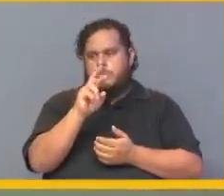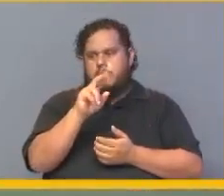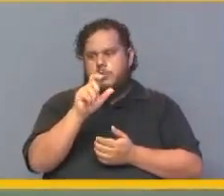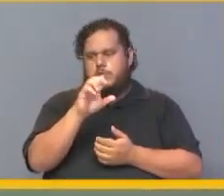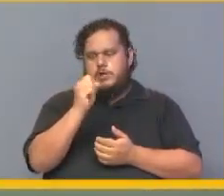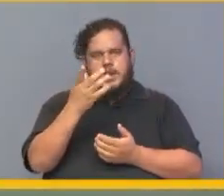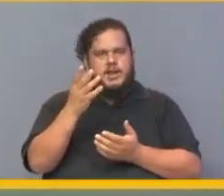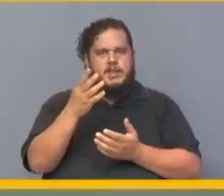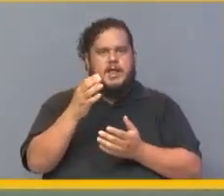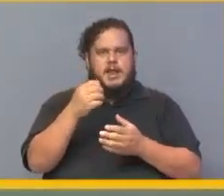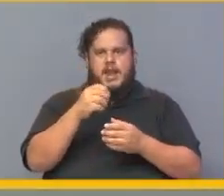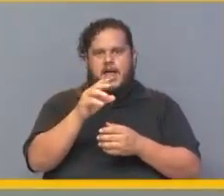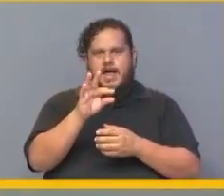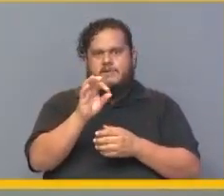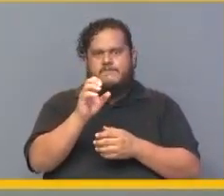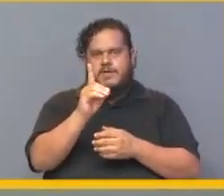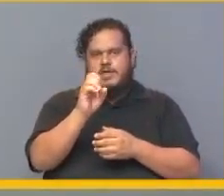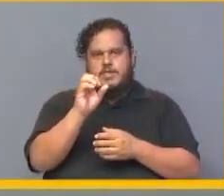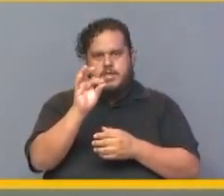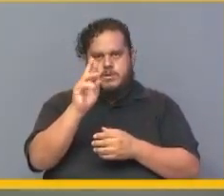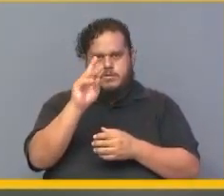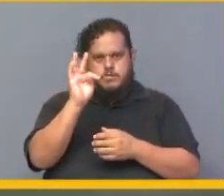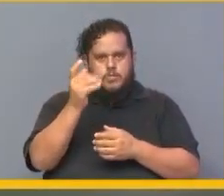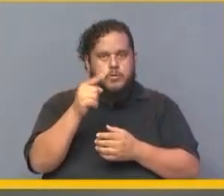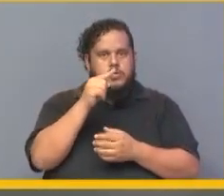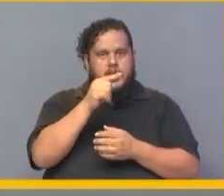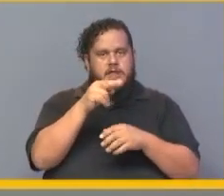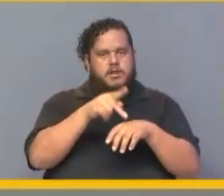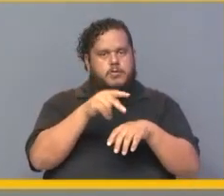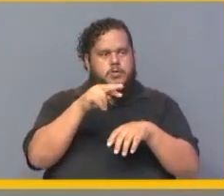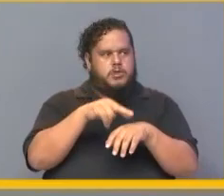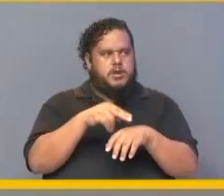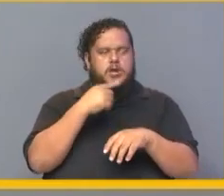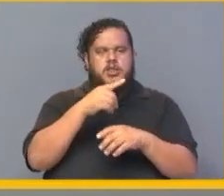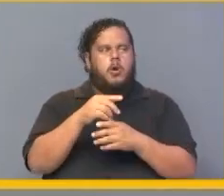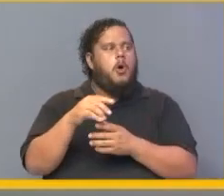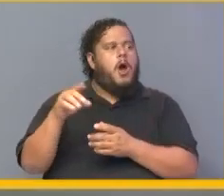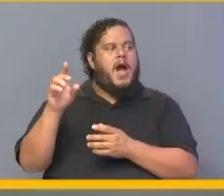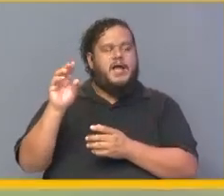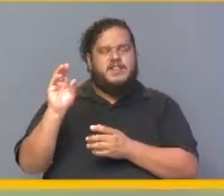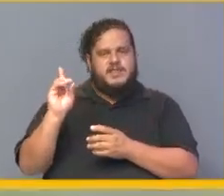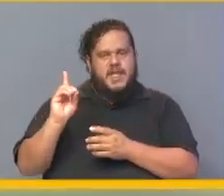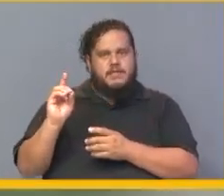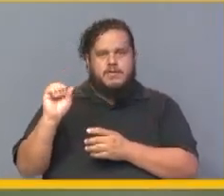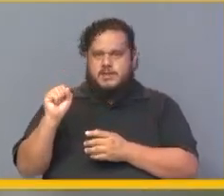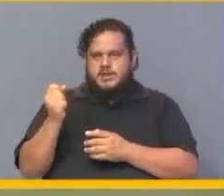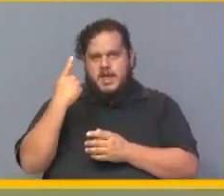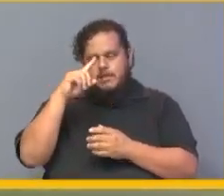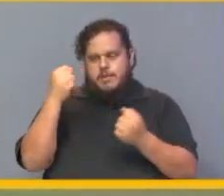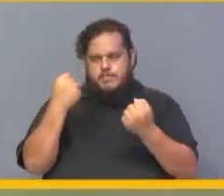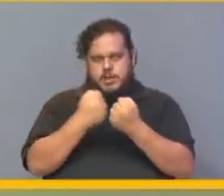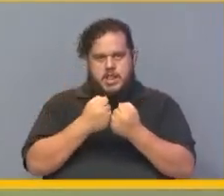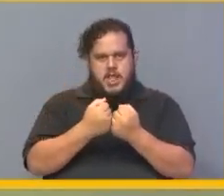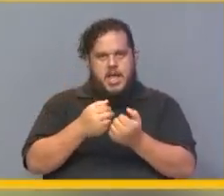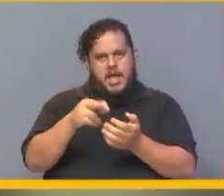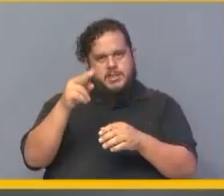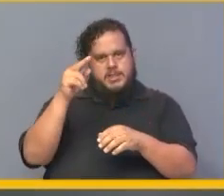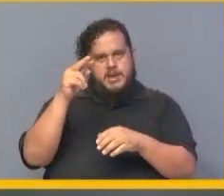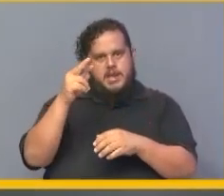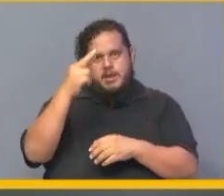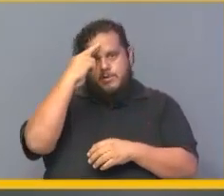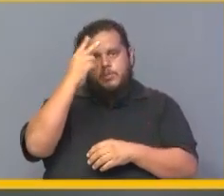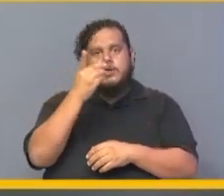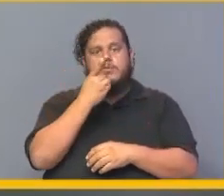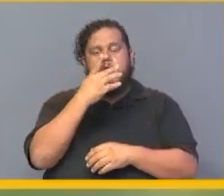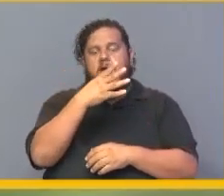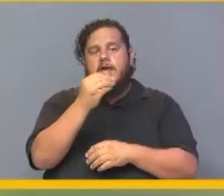Federación Puertorriqueña de Fútbol anunció al estadounidense Dave Sarachan como nuevo entrenador para el enfrentamiento ante República Dominicana y St. Kitts